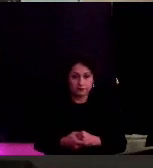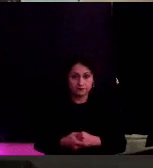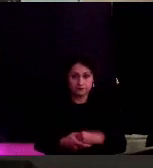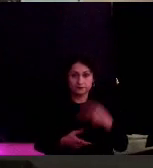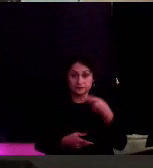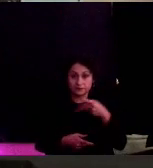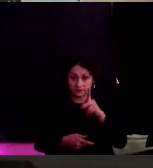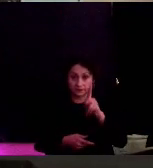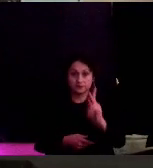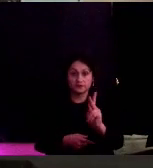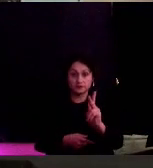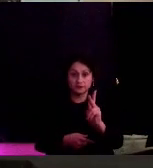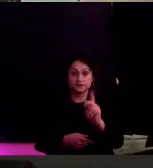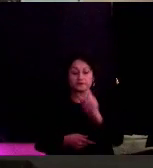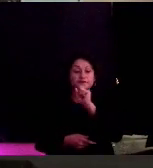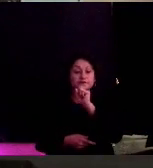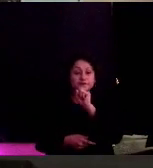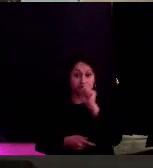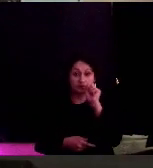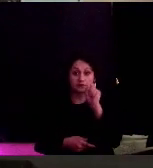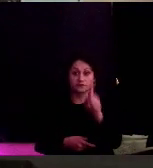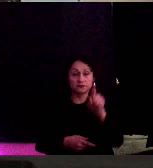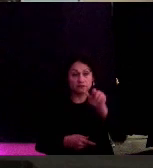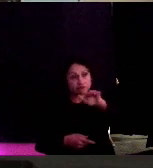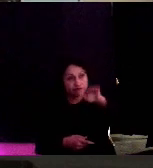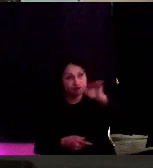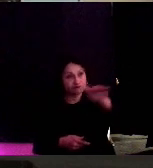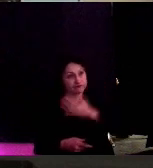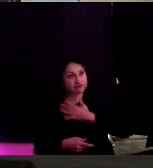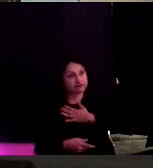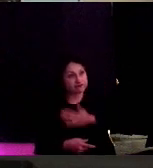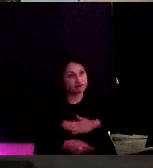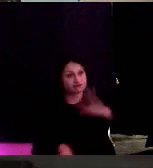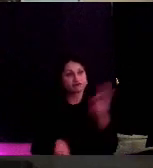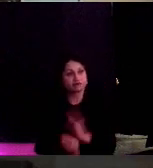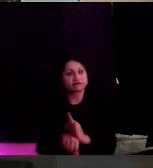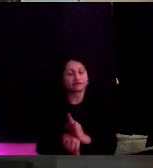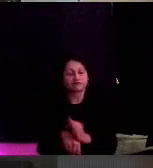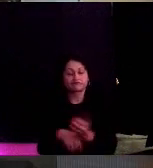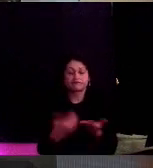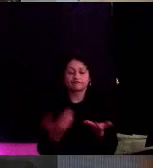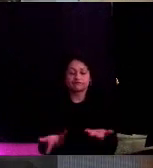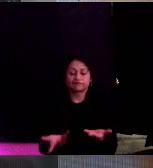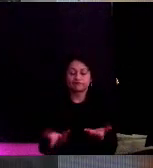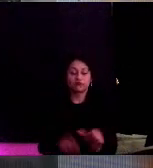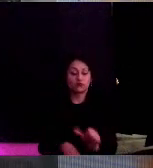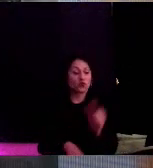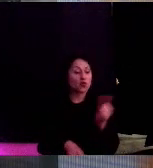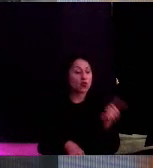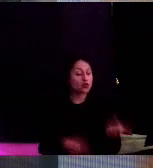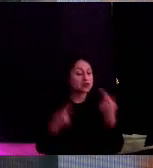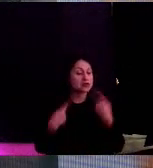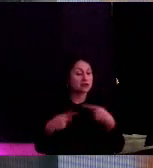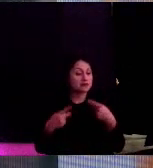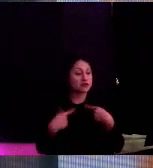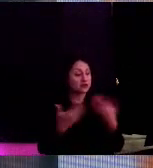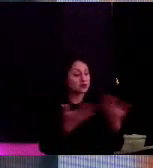Pero a su vez, exigir justicia, ser la voz de las que ya no